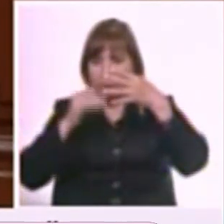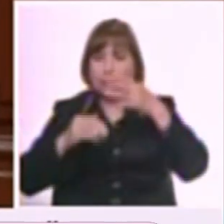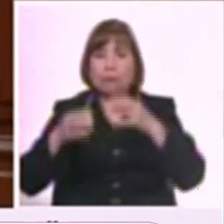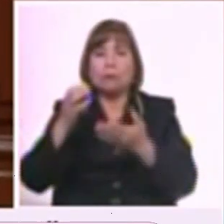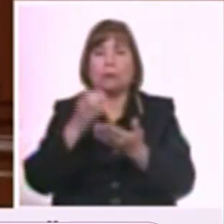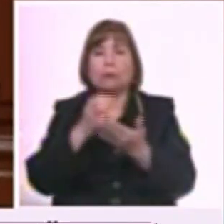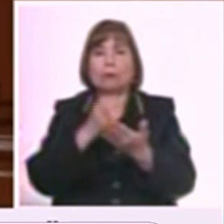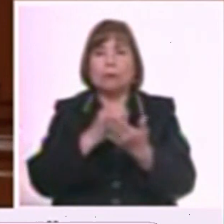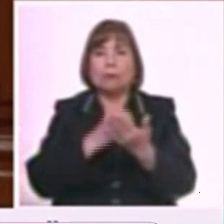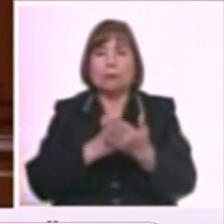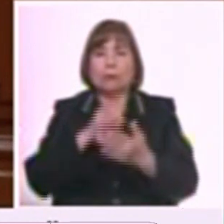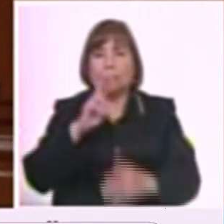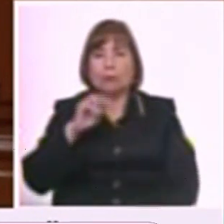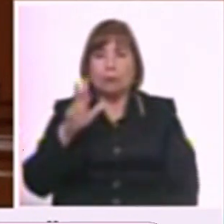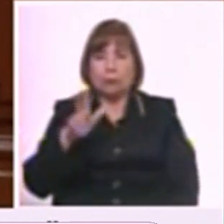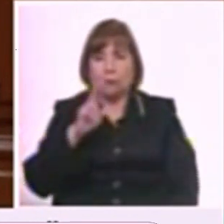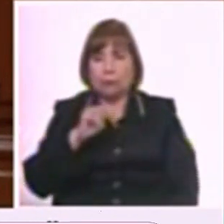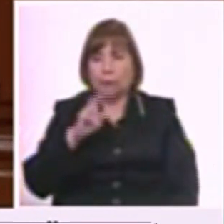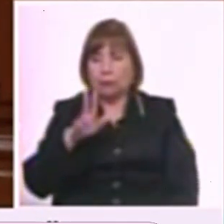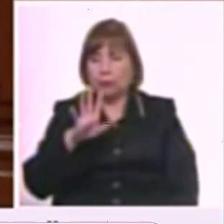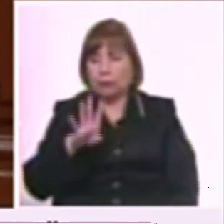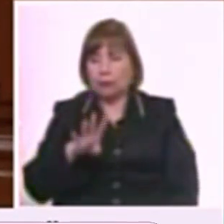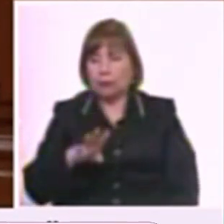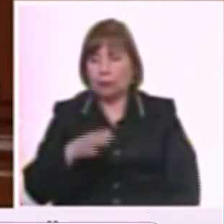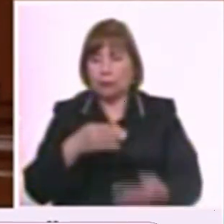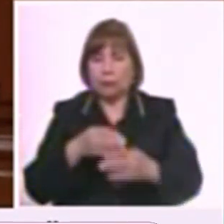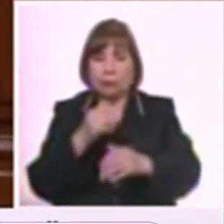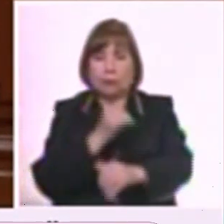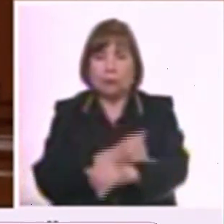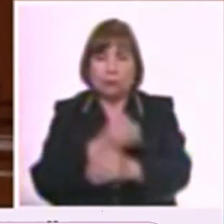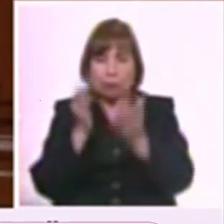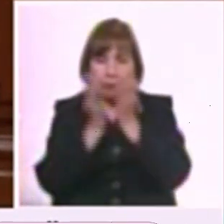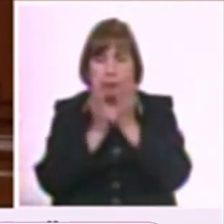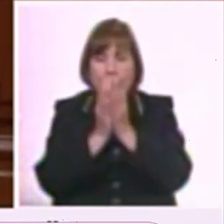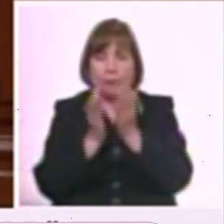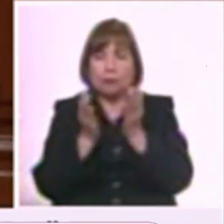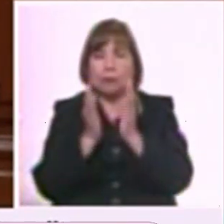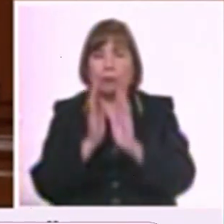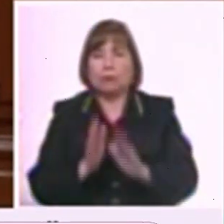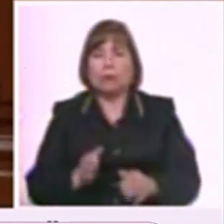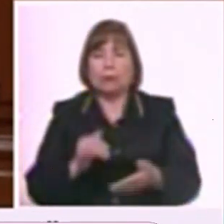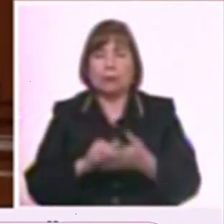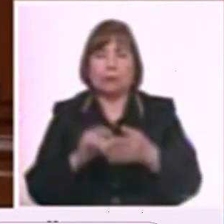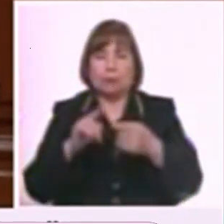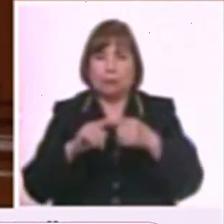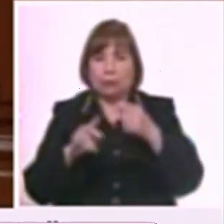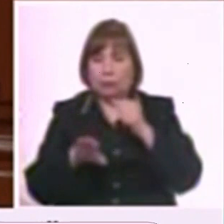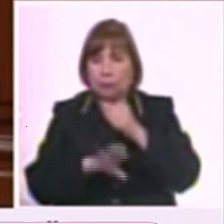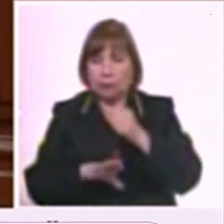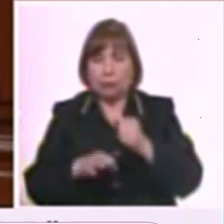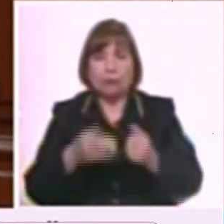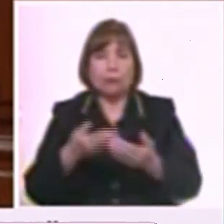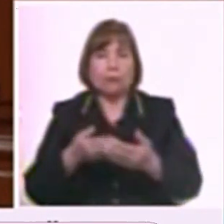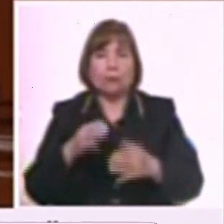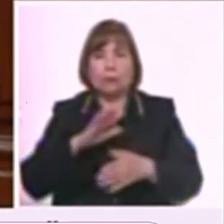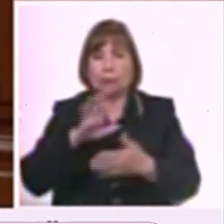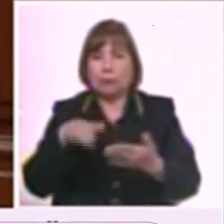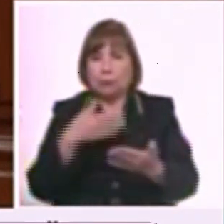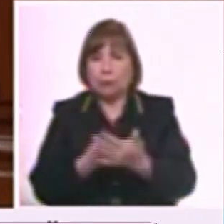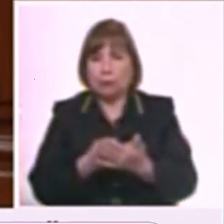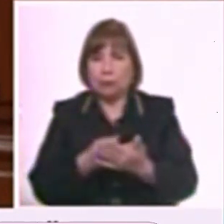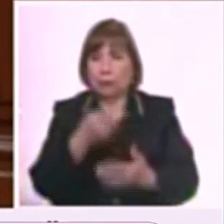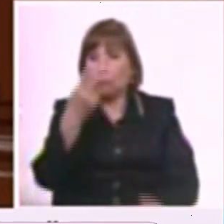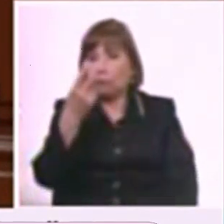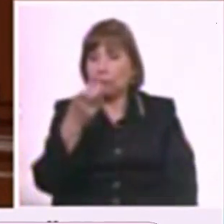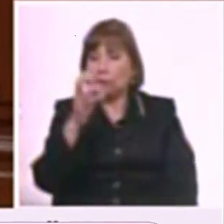Asimismo, se creará un fondo especial para universidades públicas. Este es un anuncio muy importante que lo hemos trabajado en los últimos días en el Ministerio de